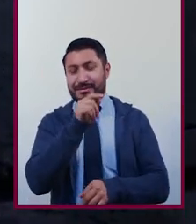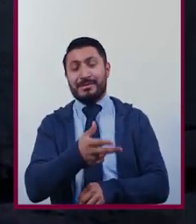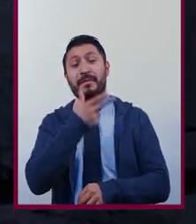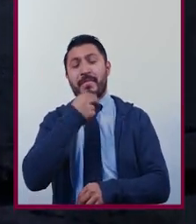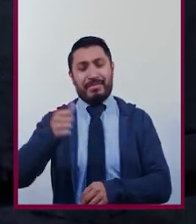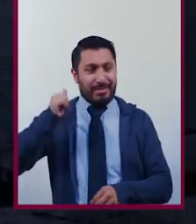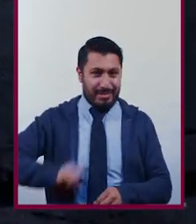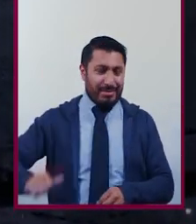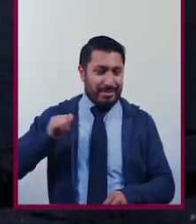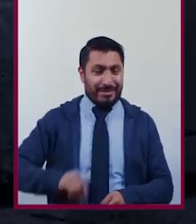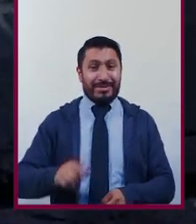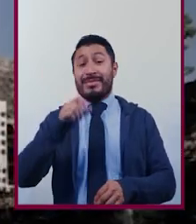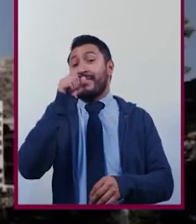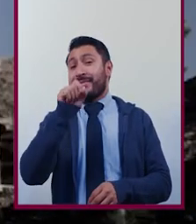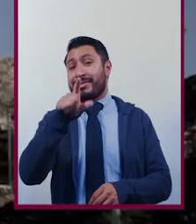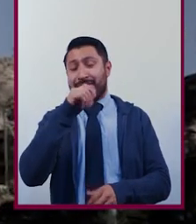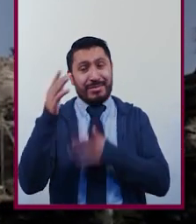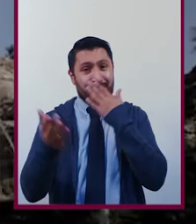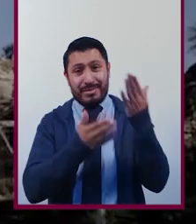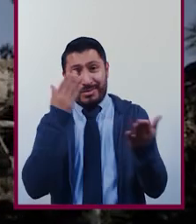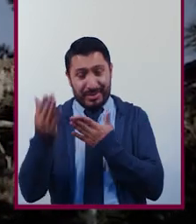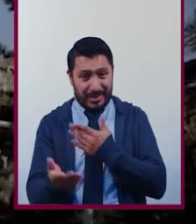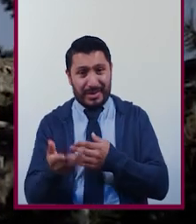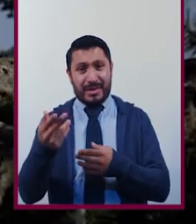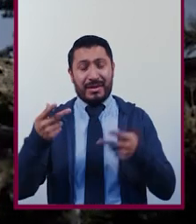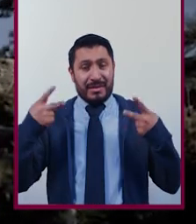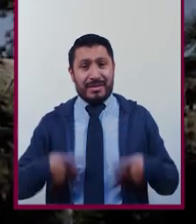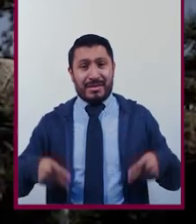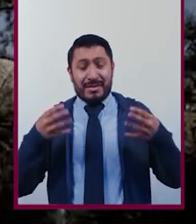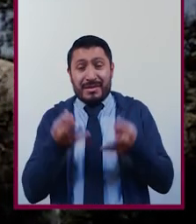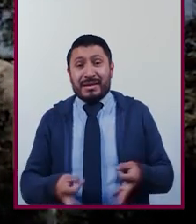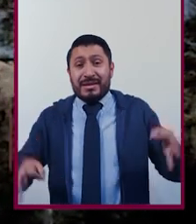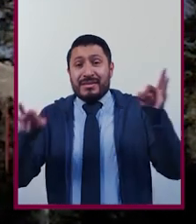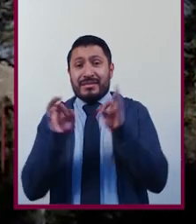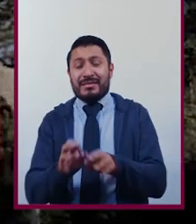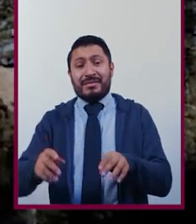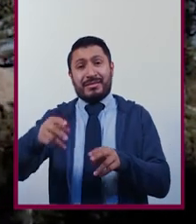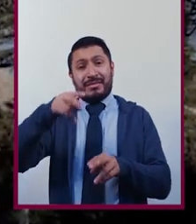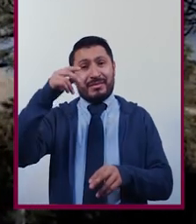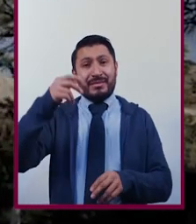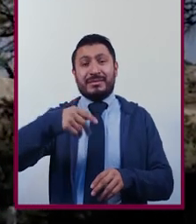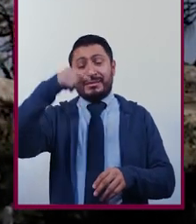hombres primitivos y el mismo estudio de nuestros grandes astrónomos mexicanos.